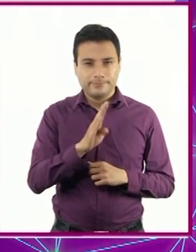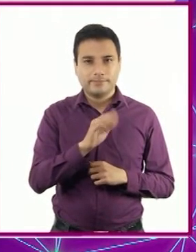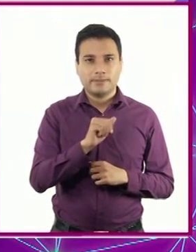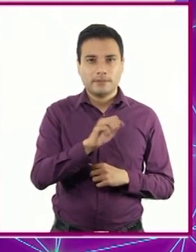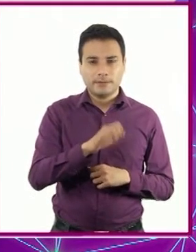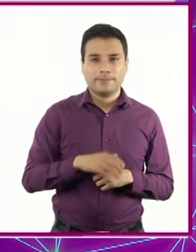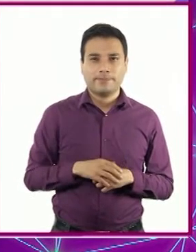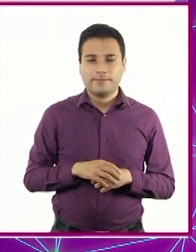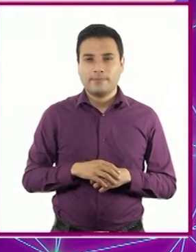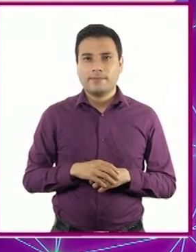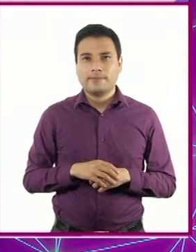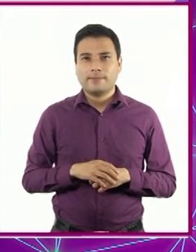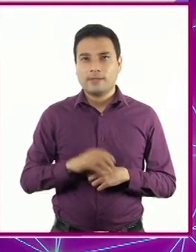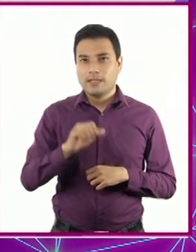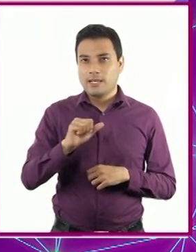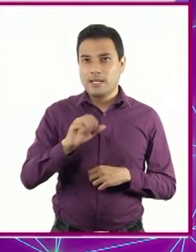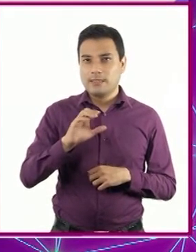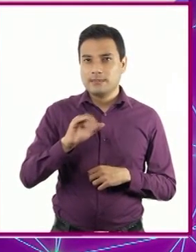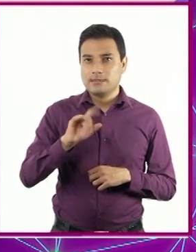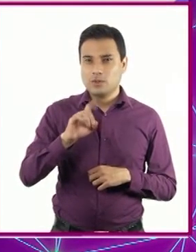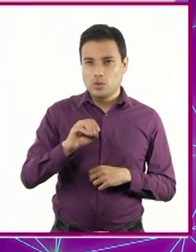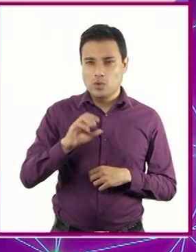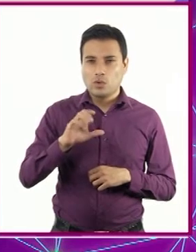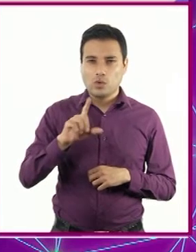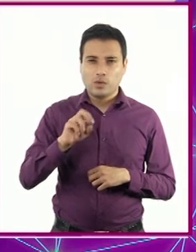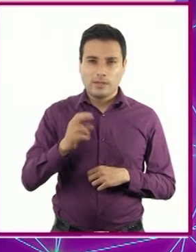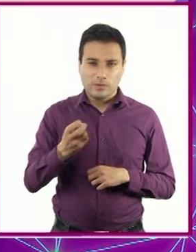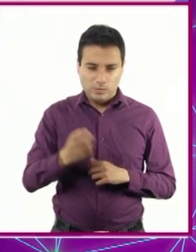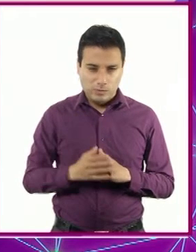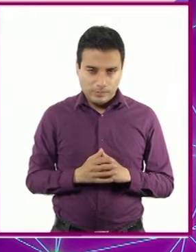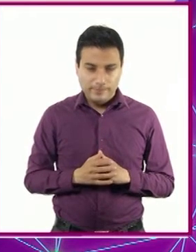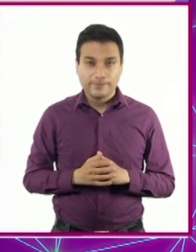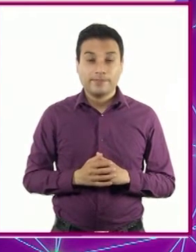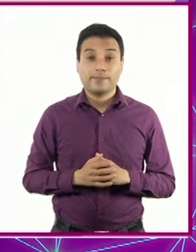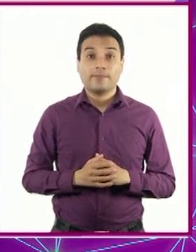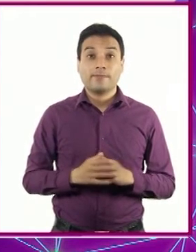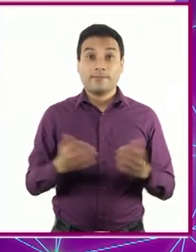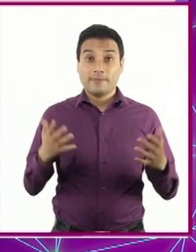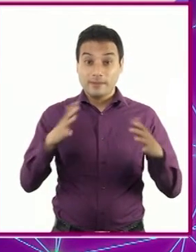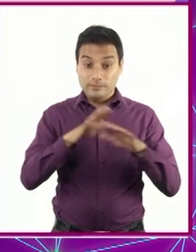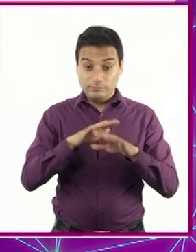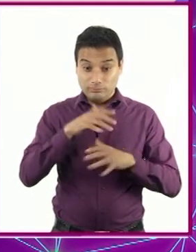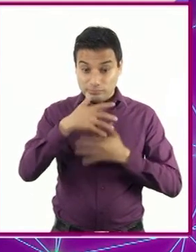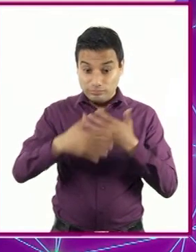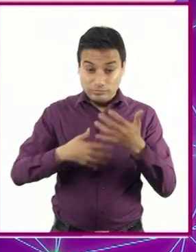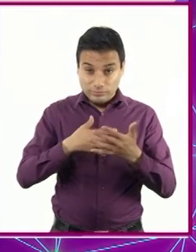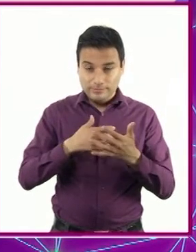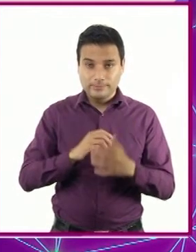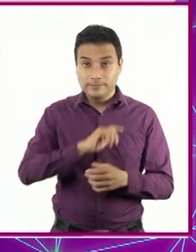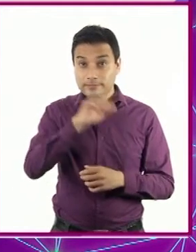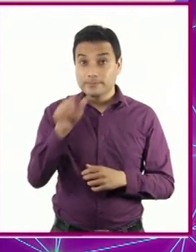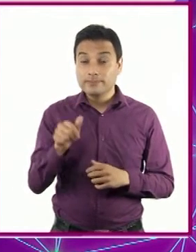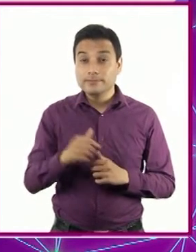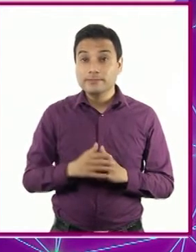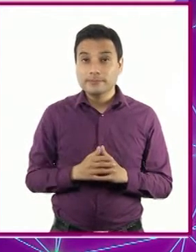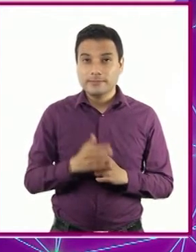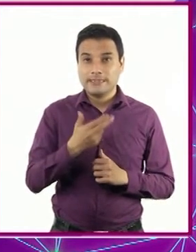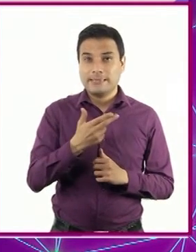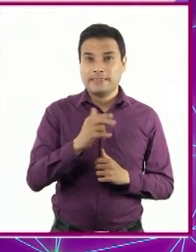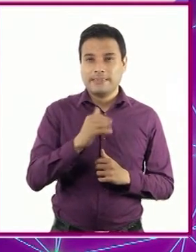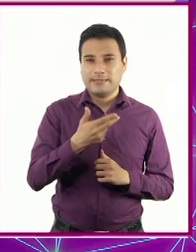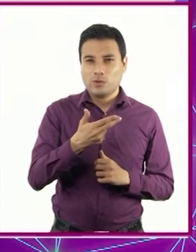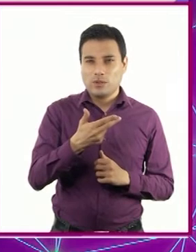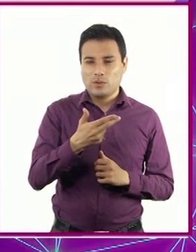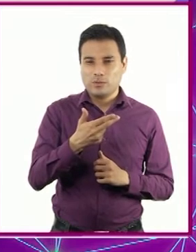el ácido clorhídrico es el ácido. Al reaccionar, el sodio del bicarbonato desplazará el hidrógeno